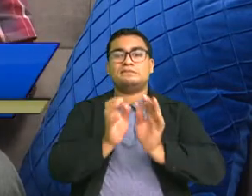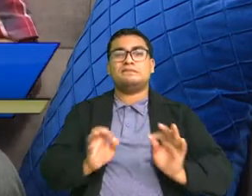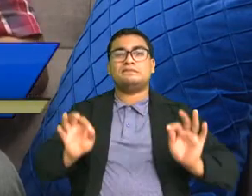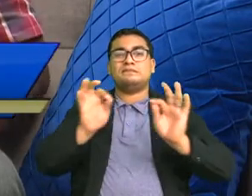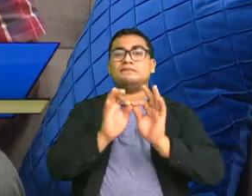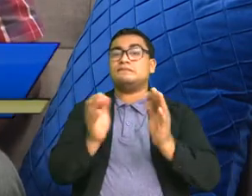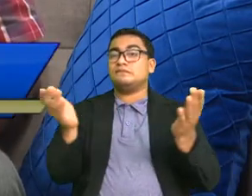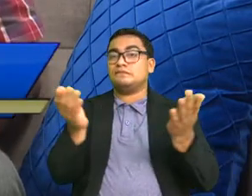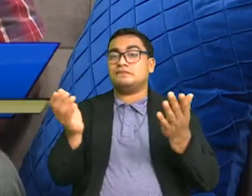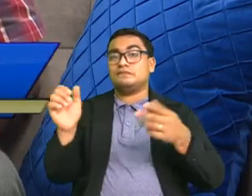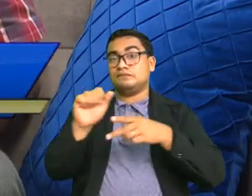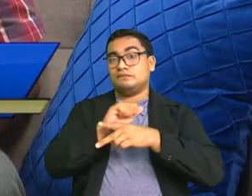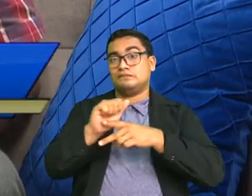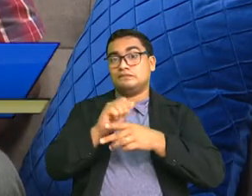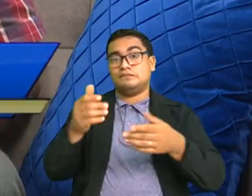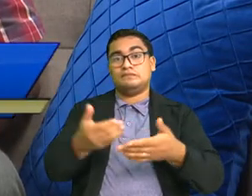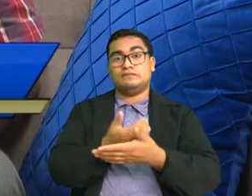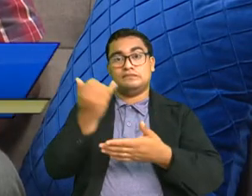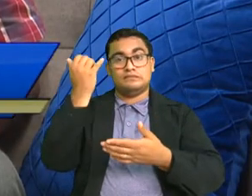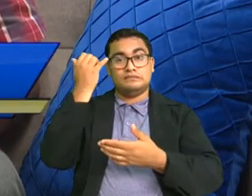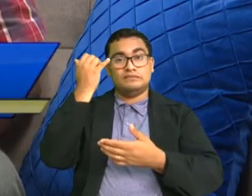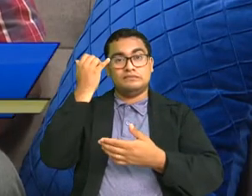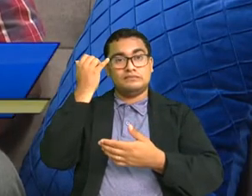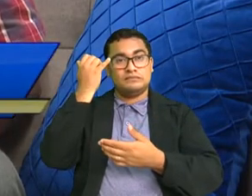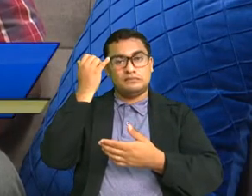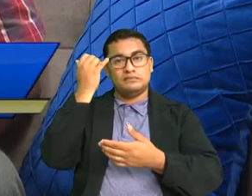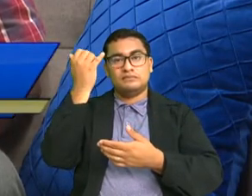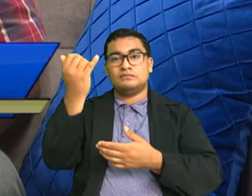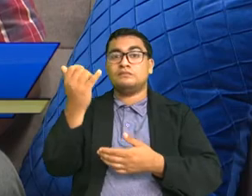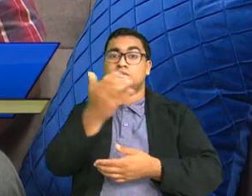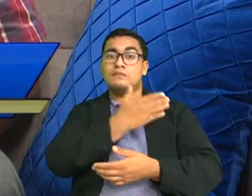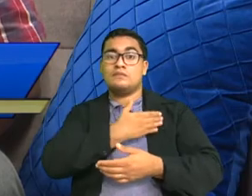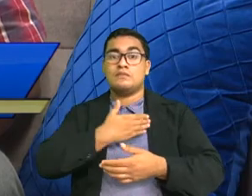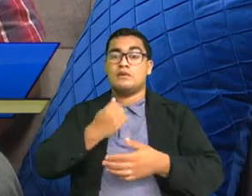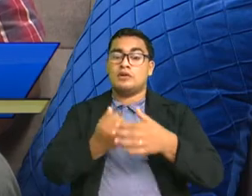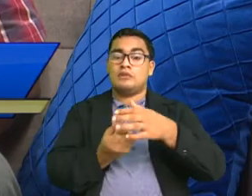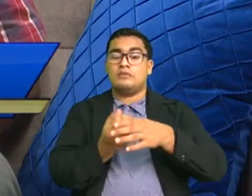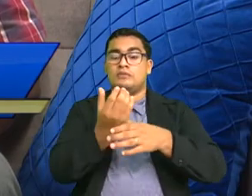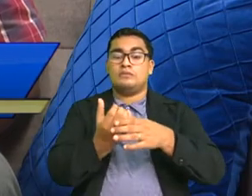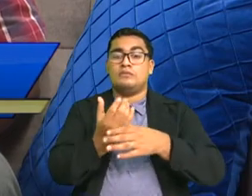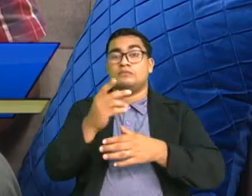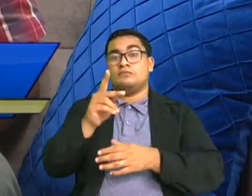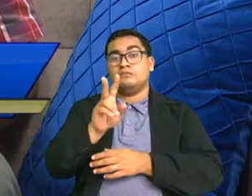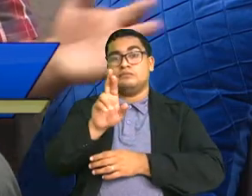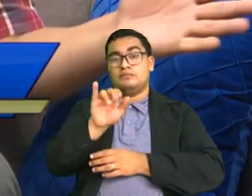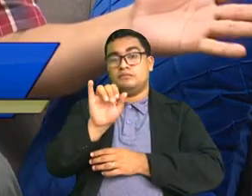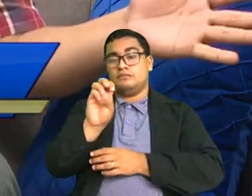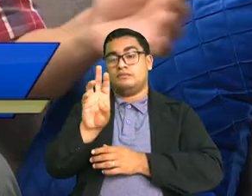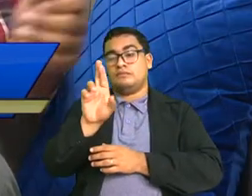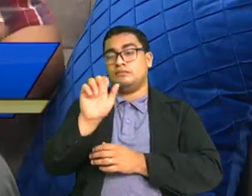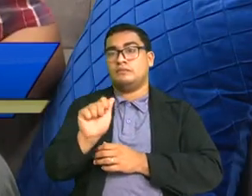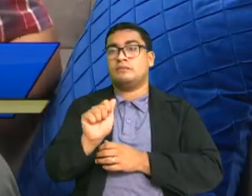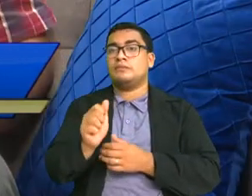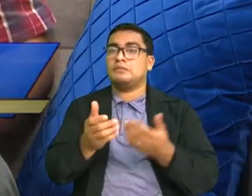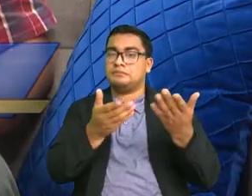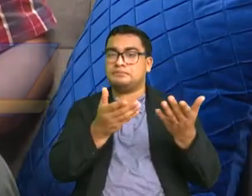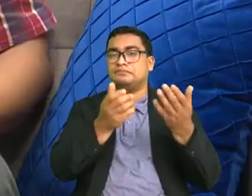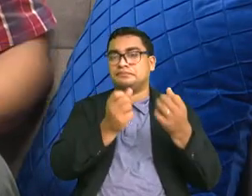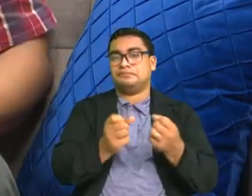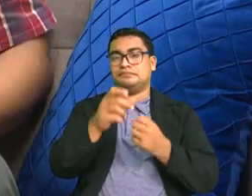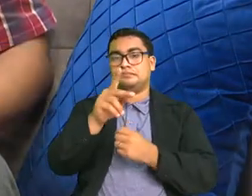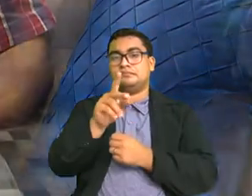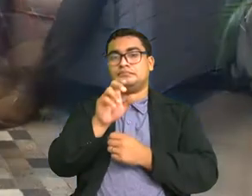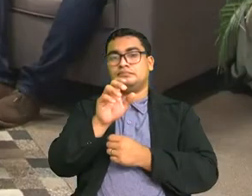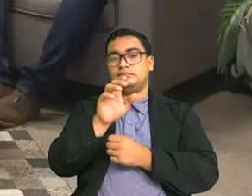de tecnologías agropecuarias para el incremento de la cosecha de primera con nosotros pues compañero pedro pablo de la vida director de